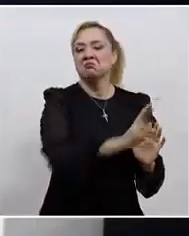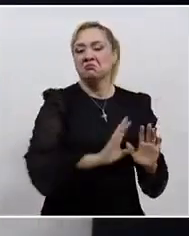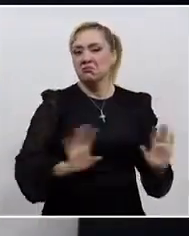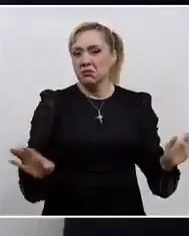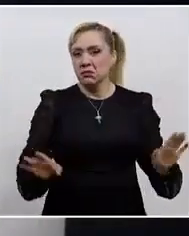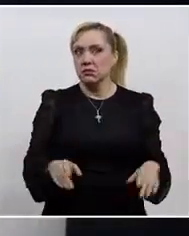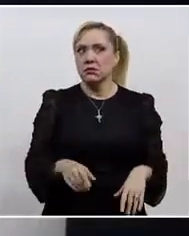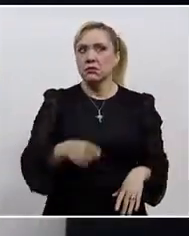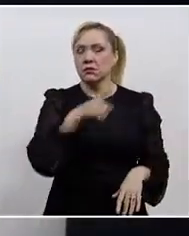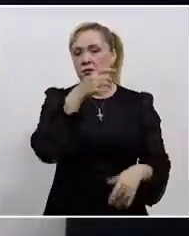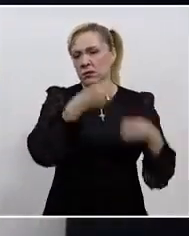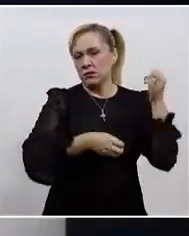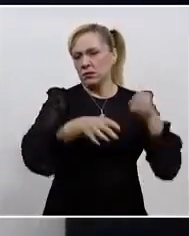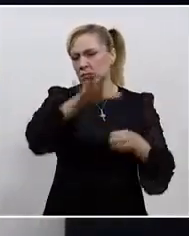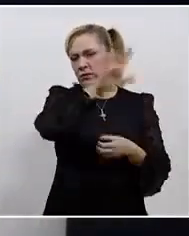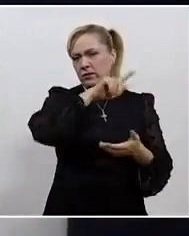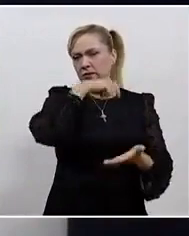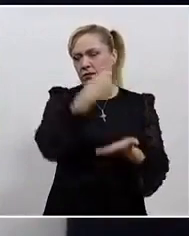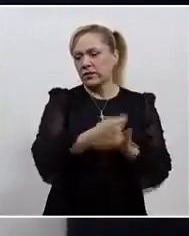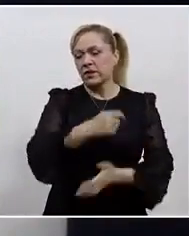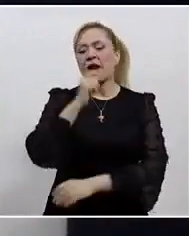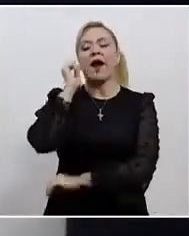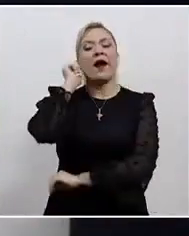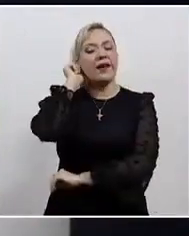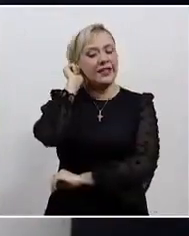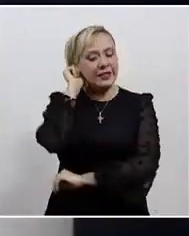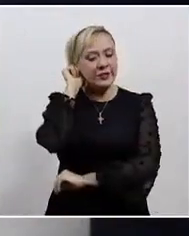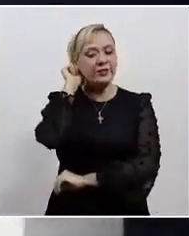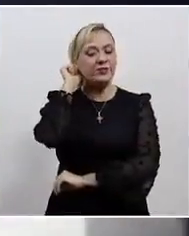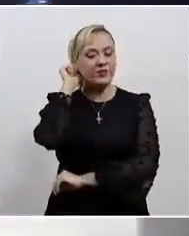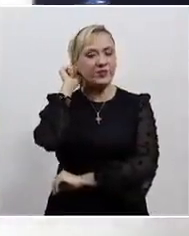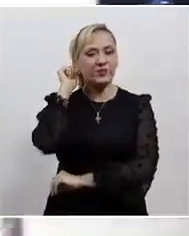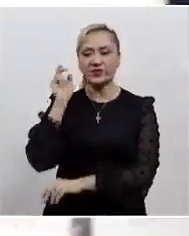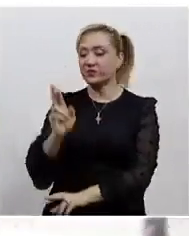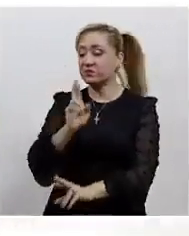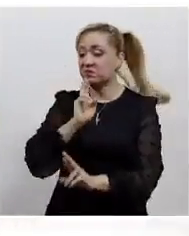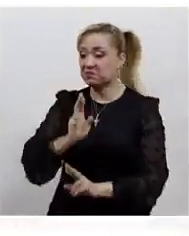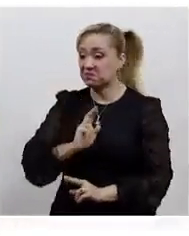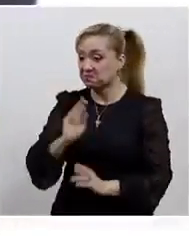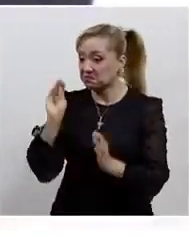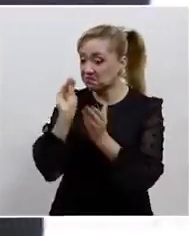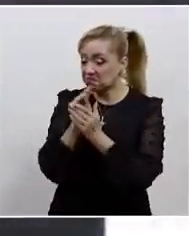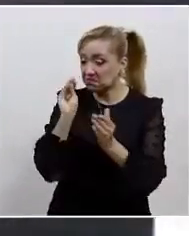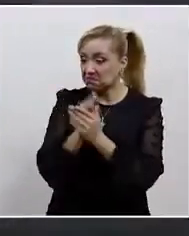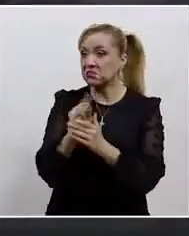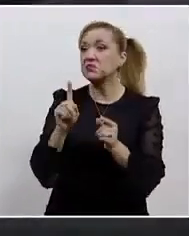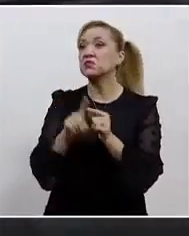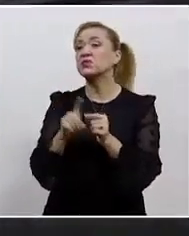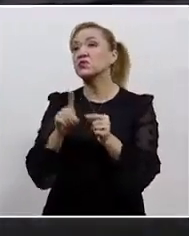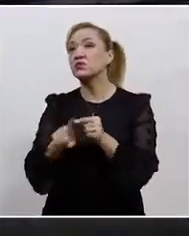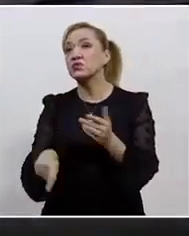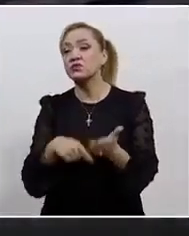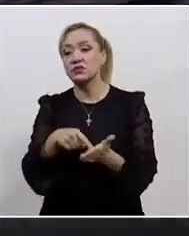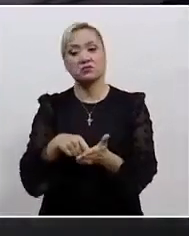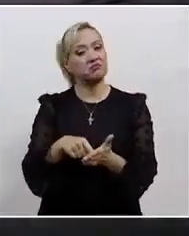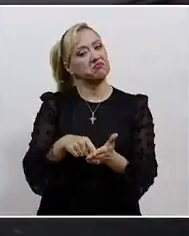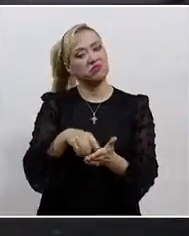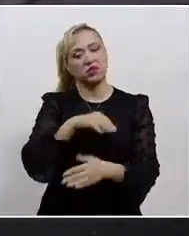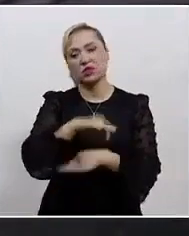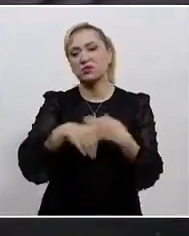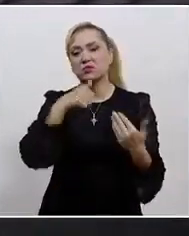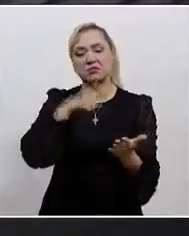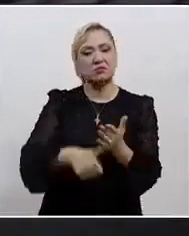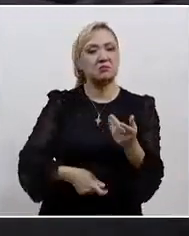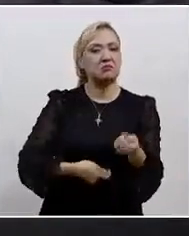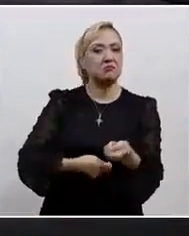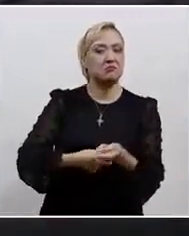el Poder Judicial local de Tamaulipas dice, ah, como no contestaste y no señalaste domicilio, de aquí en adelante todas las notificaciones